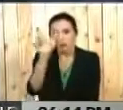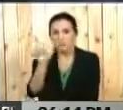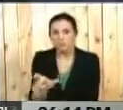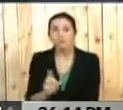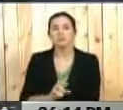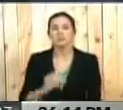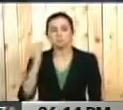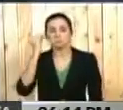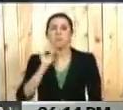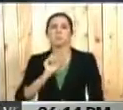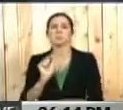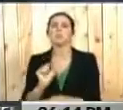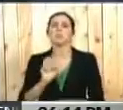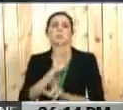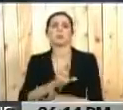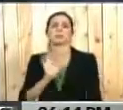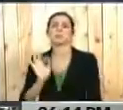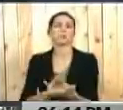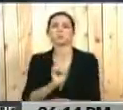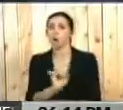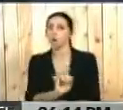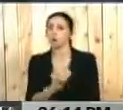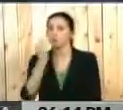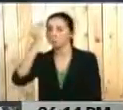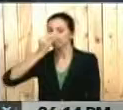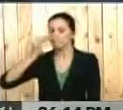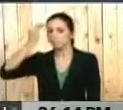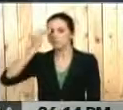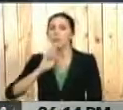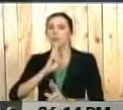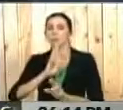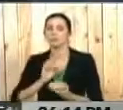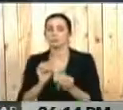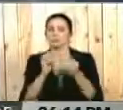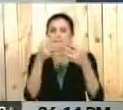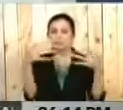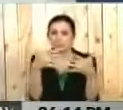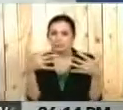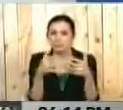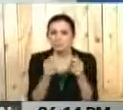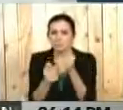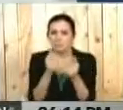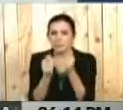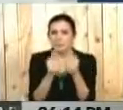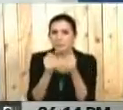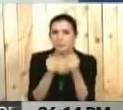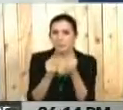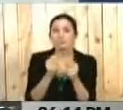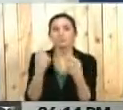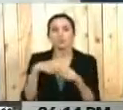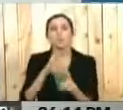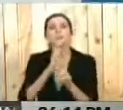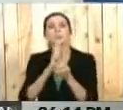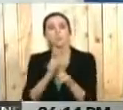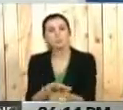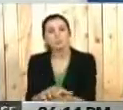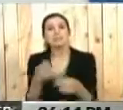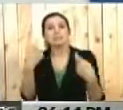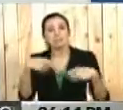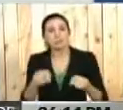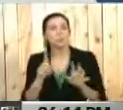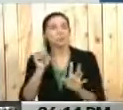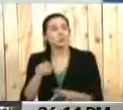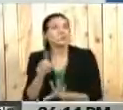respuestas debidamente pensadas e igualmente estructuradas. Yo procuro hacerlo, procuro, no sé si lo